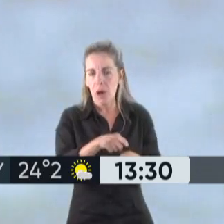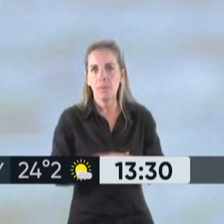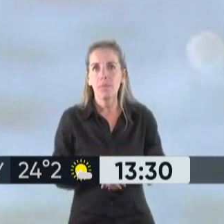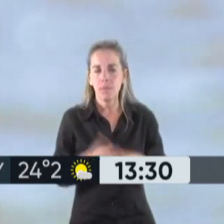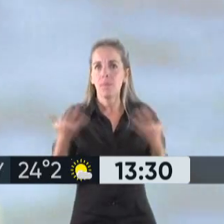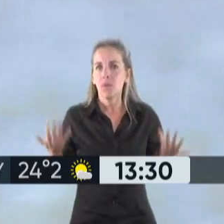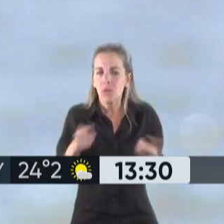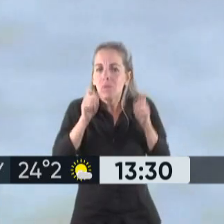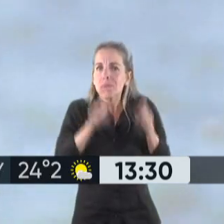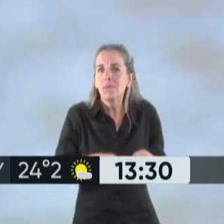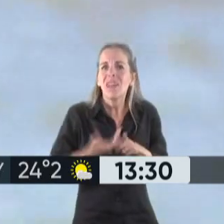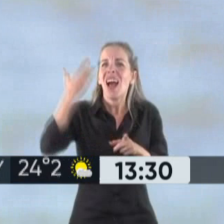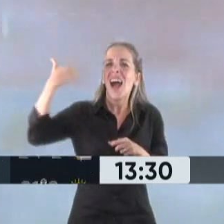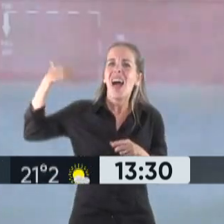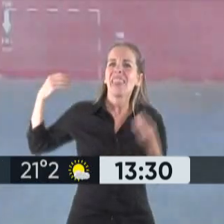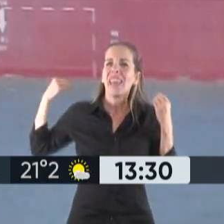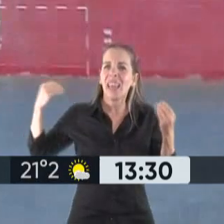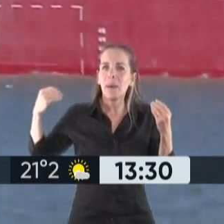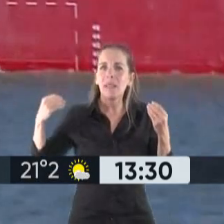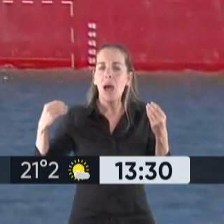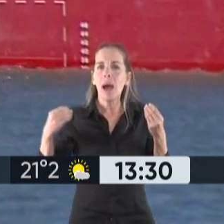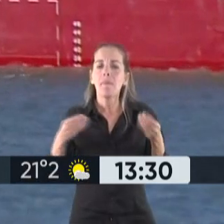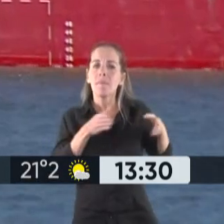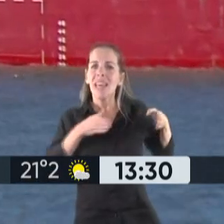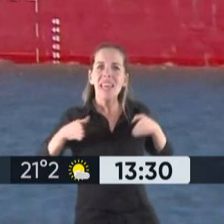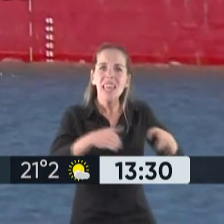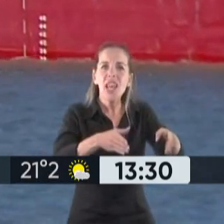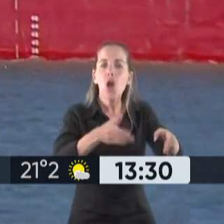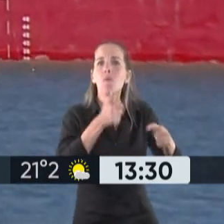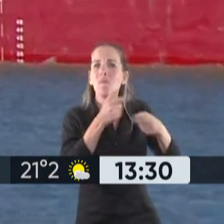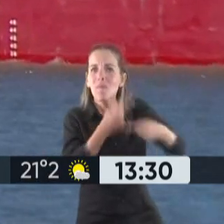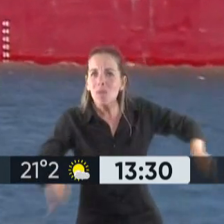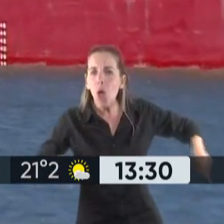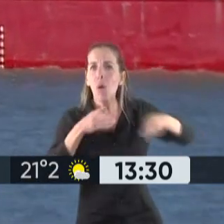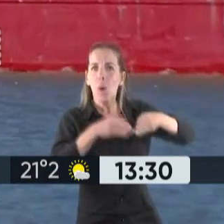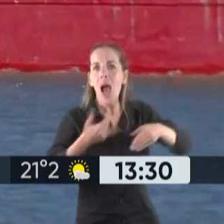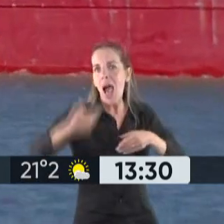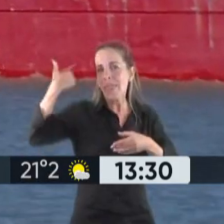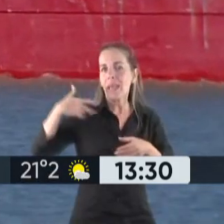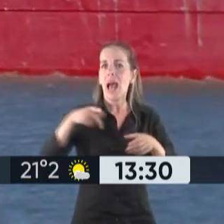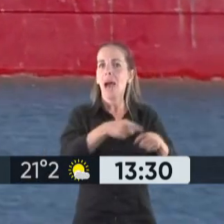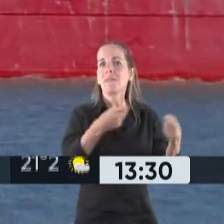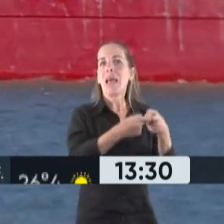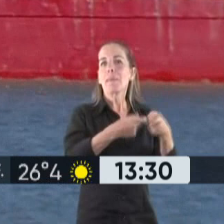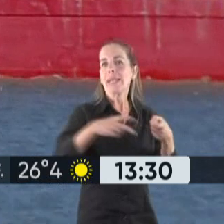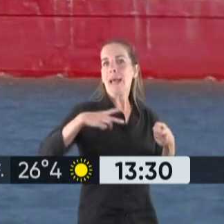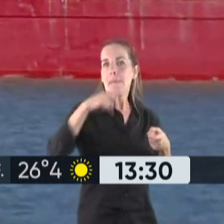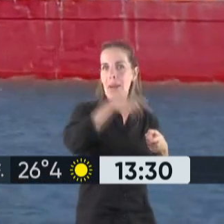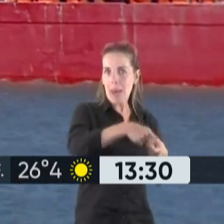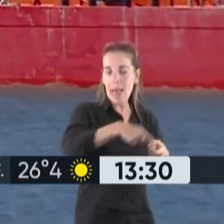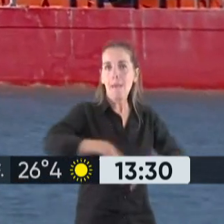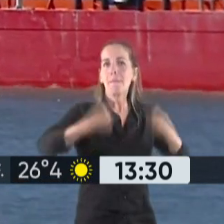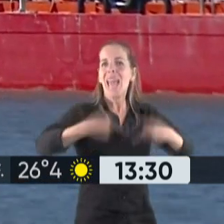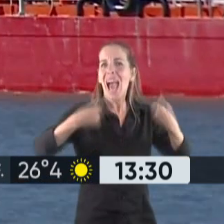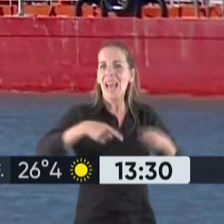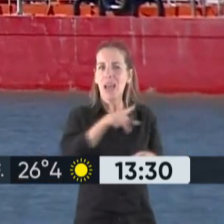¿qué característica tenía? Era una hidrovía que estaba concesionada, que el peaje lo cobraba el